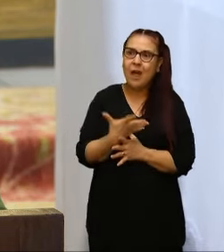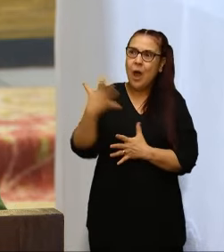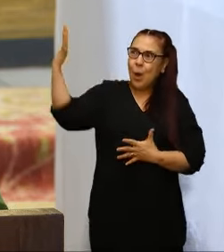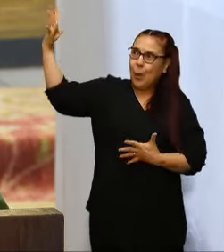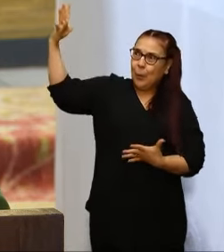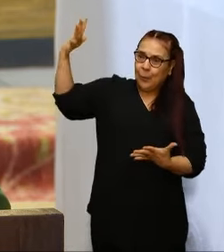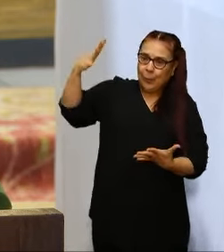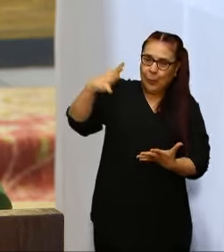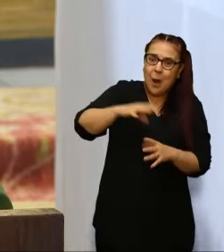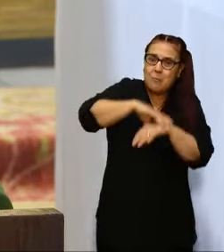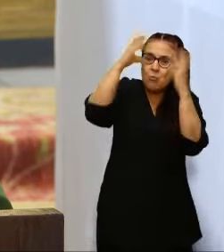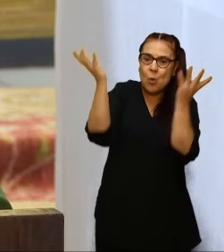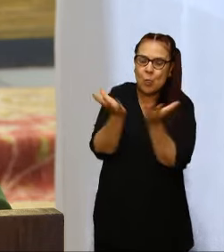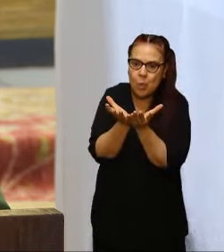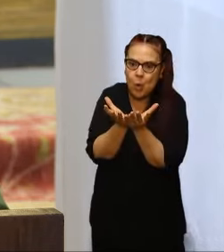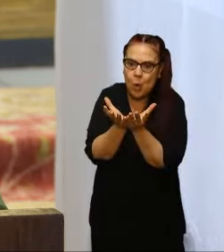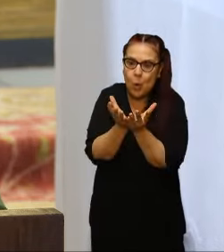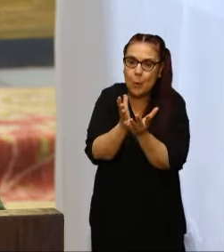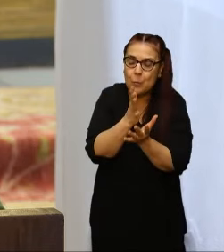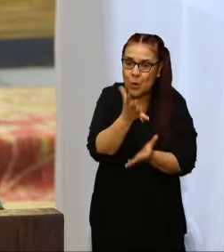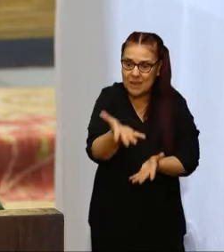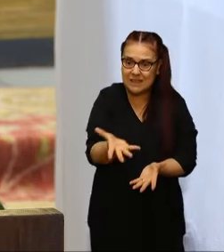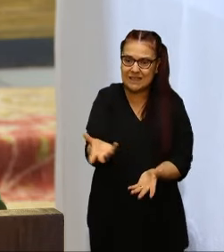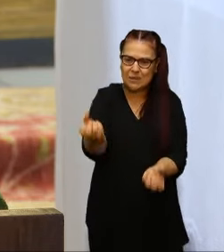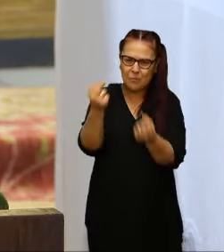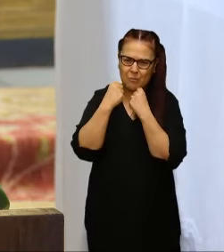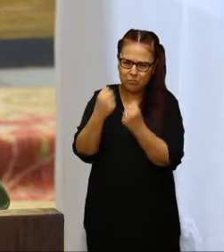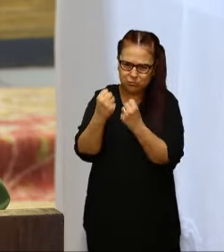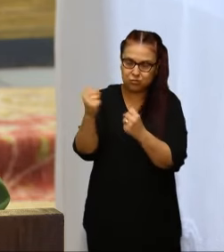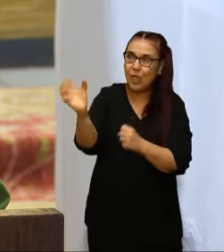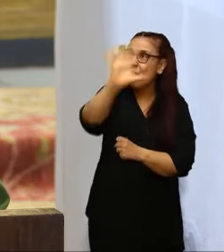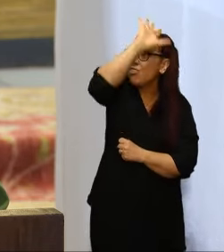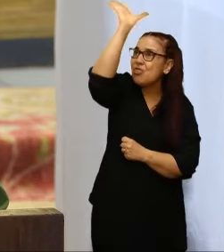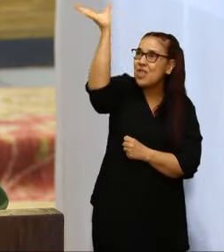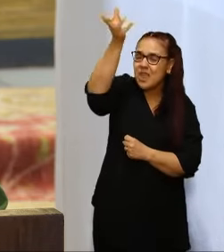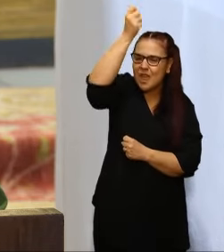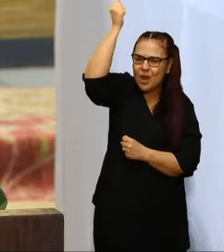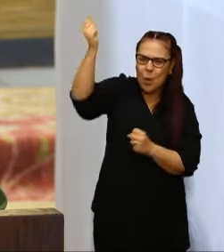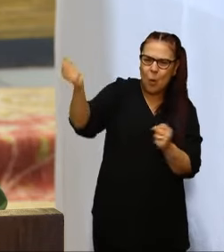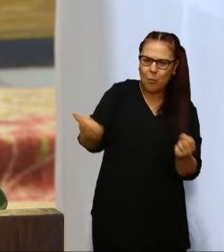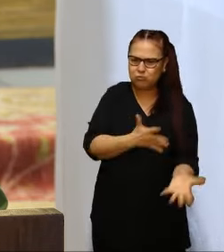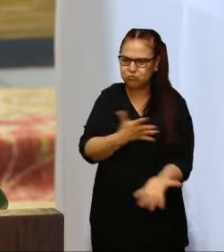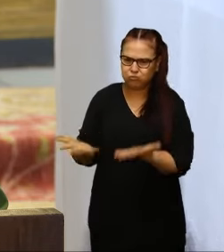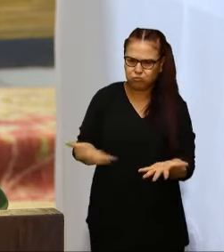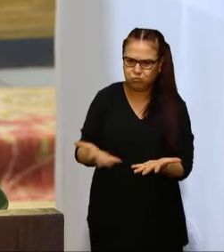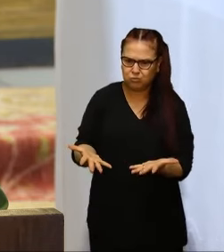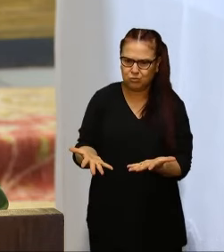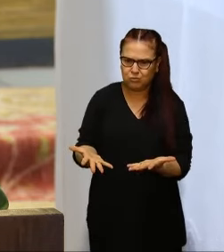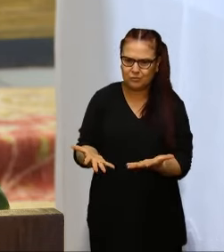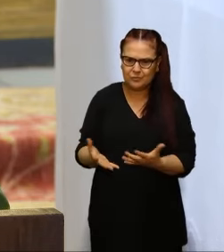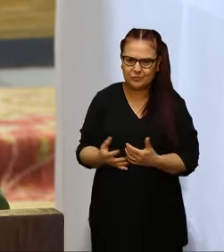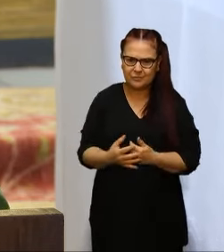al mundo, pues las potencias del cielo serán sacudidas.